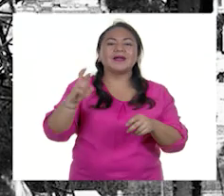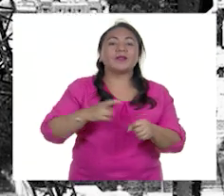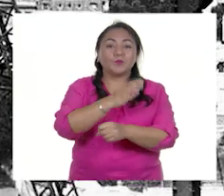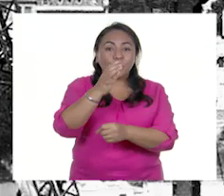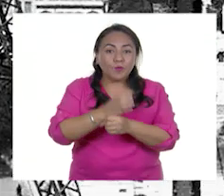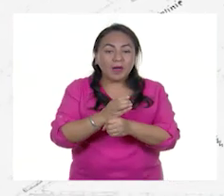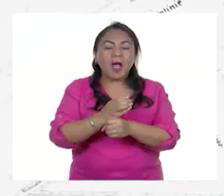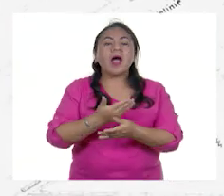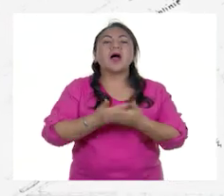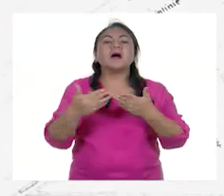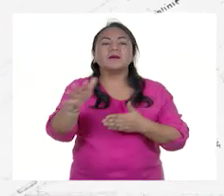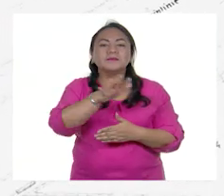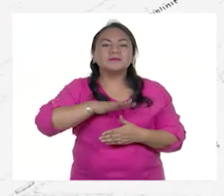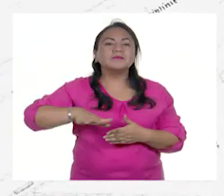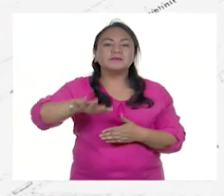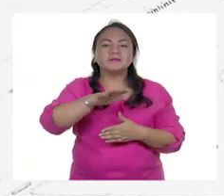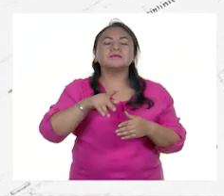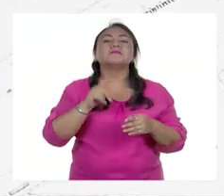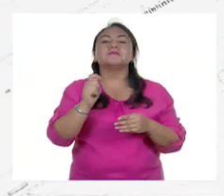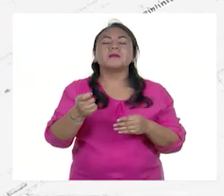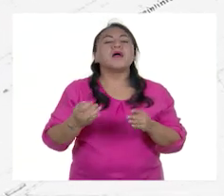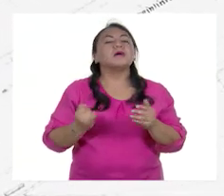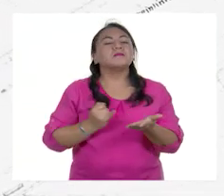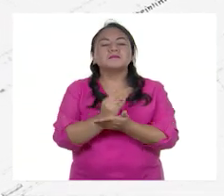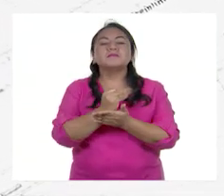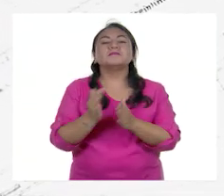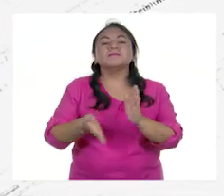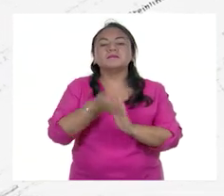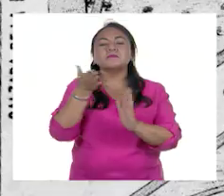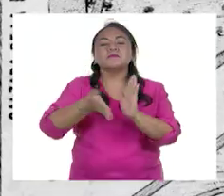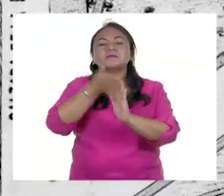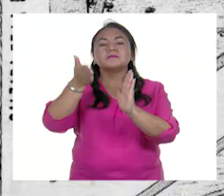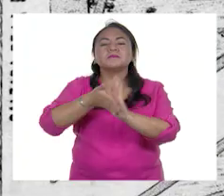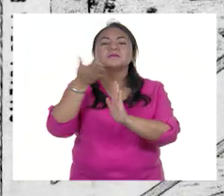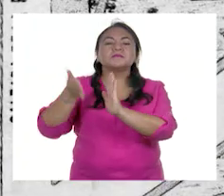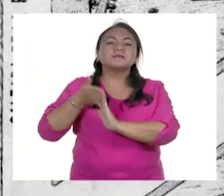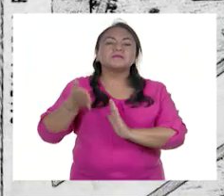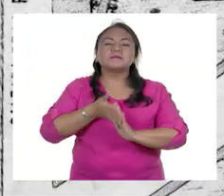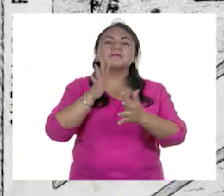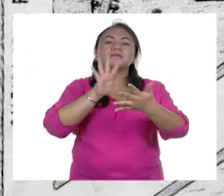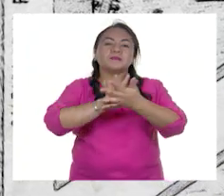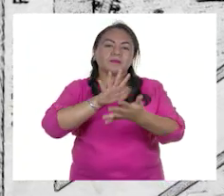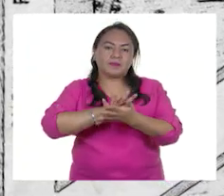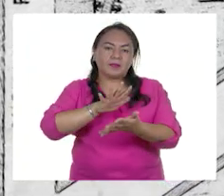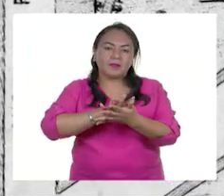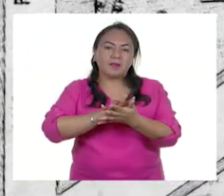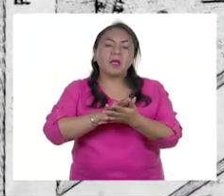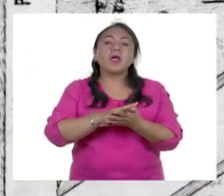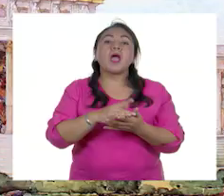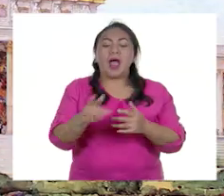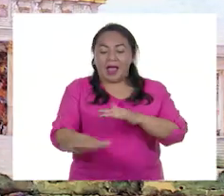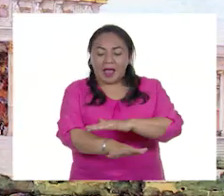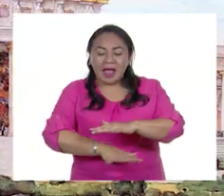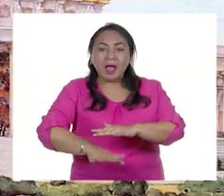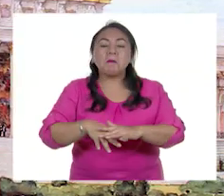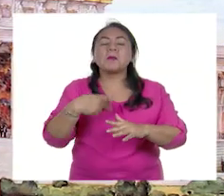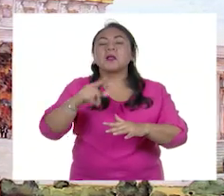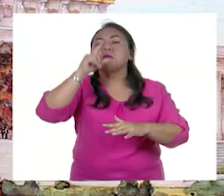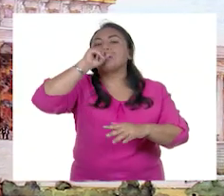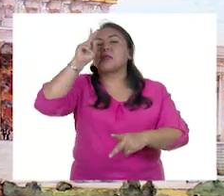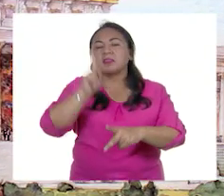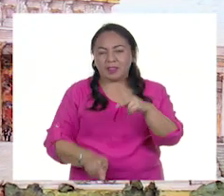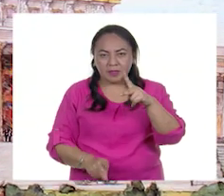Potrero de la Horca, donde se planeó edificar la penitenciaría de la ciudad, de la que solo se colocaron los cimientos. El proyecto